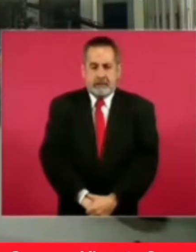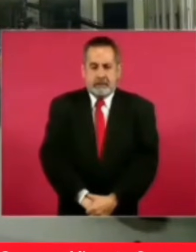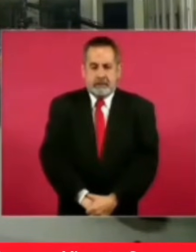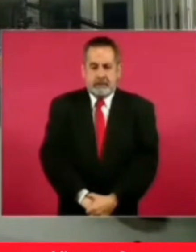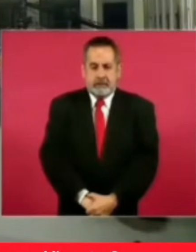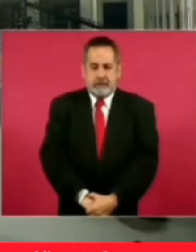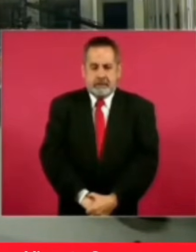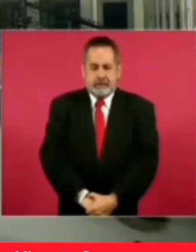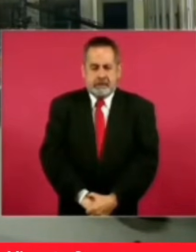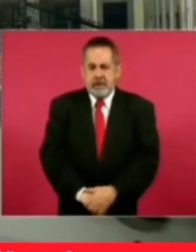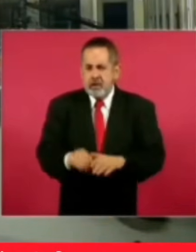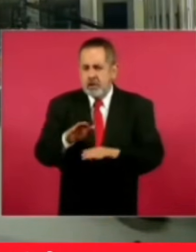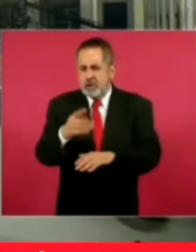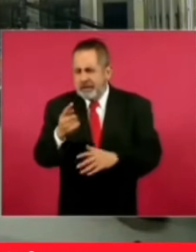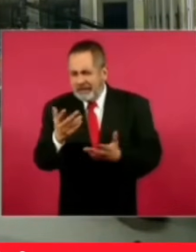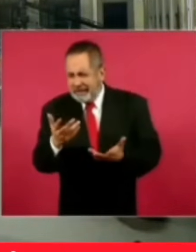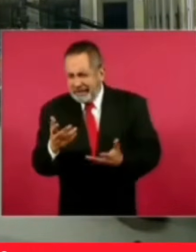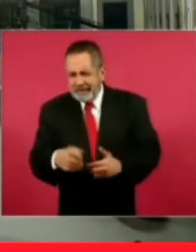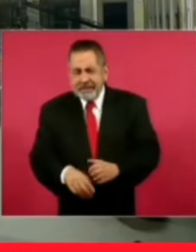¿Sobre la qué?